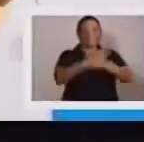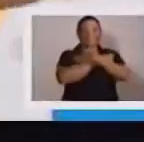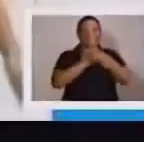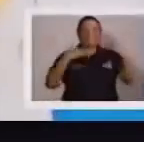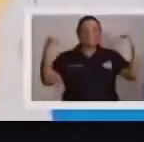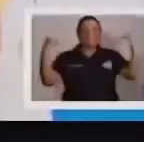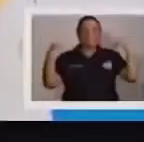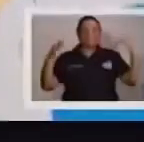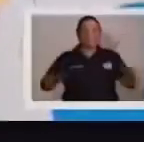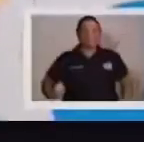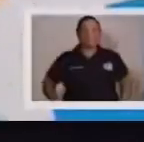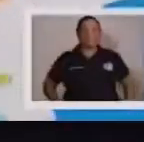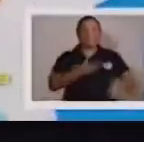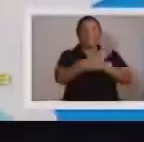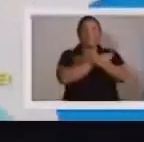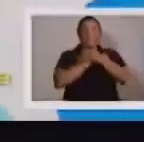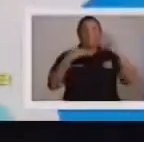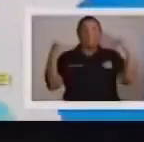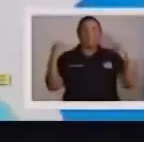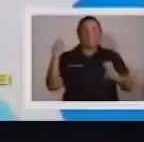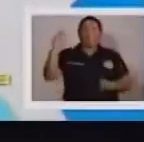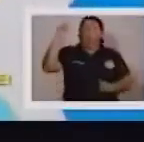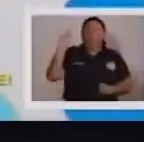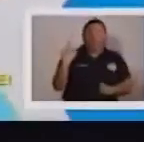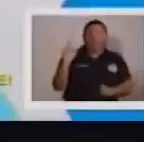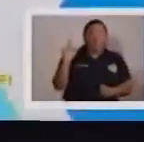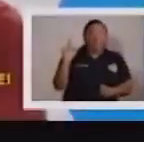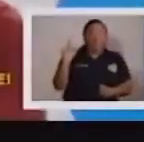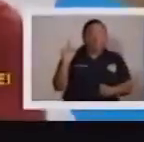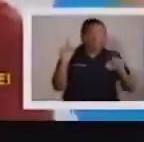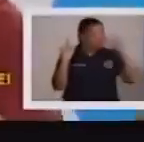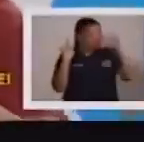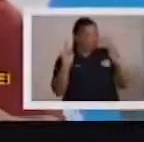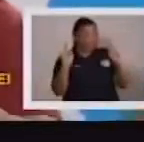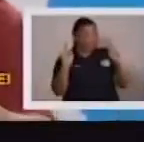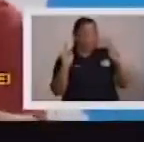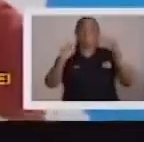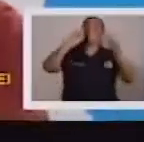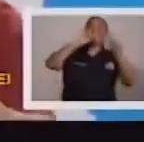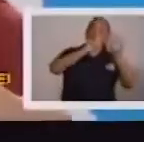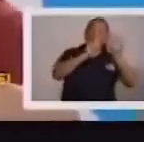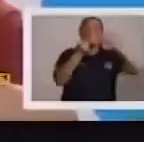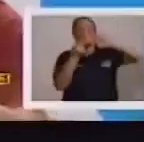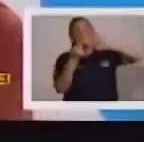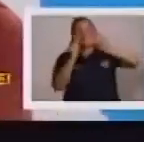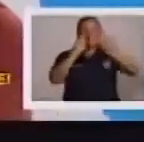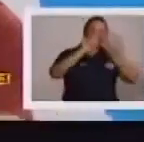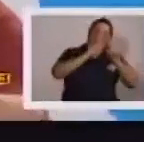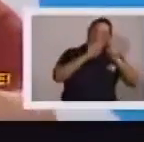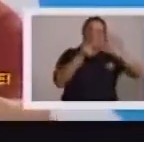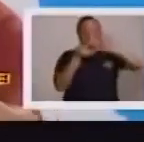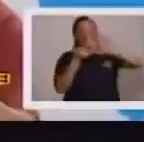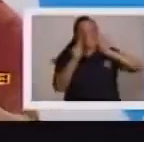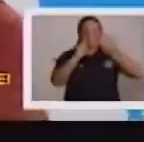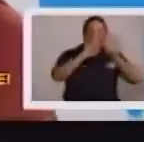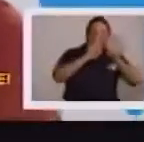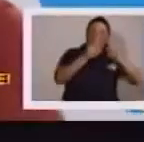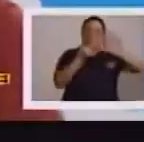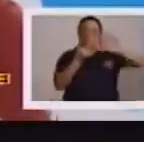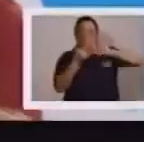medio, ¿dónde está? Aquí estoy. Gusto en saludarte,